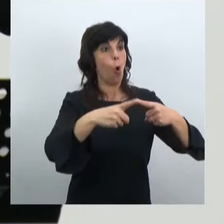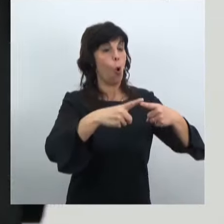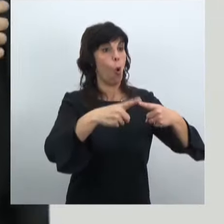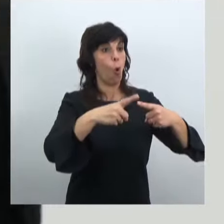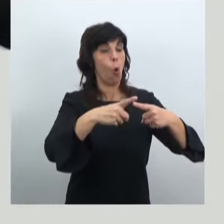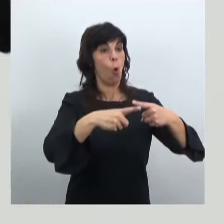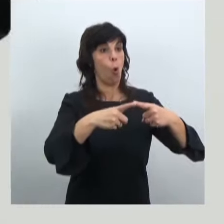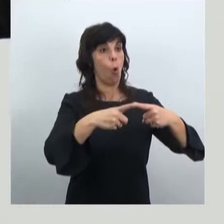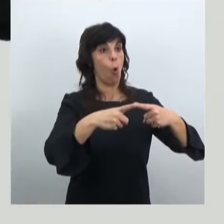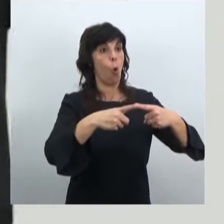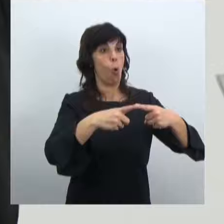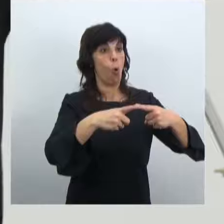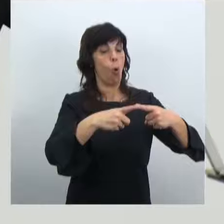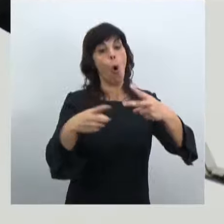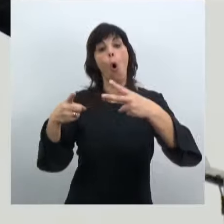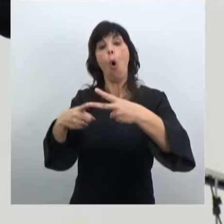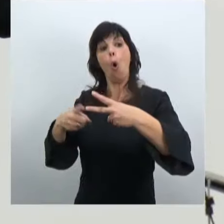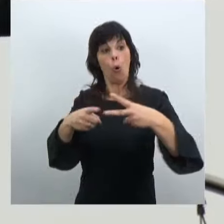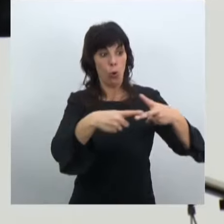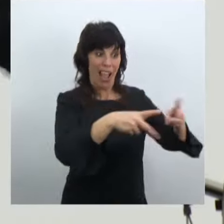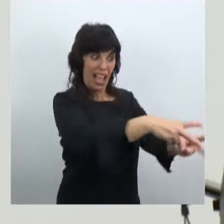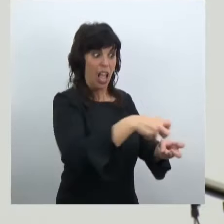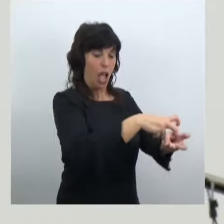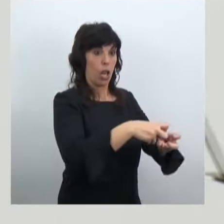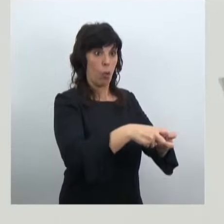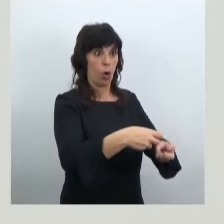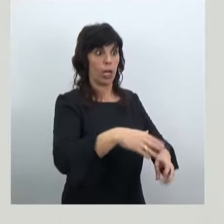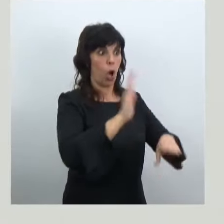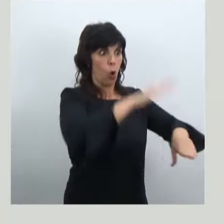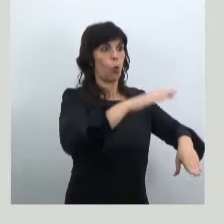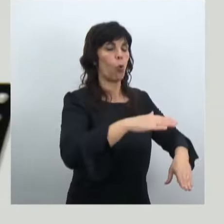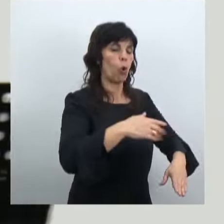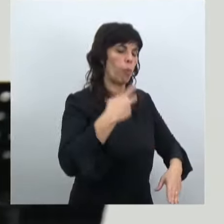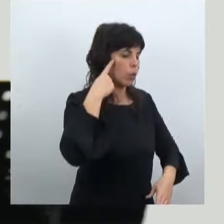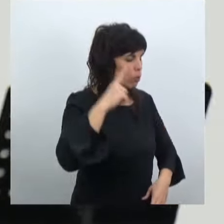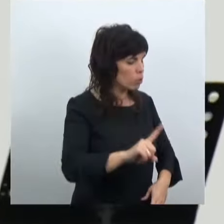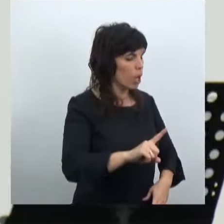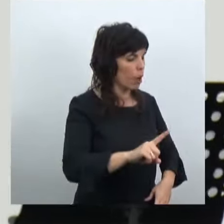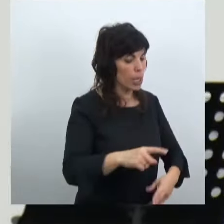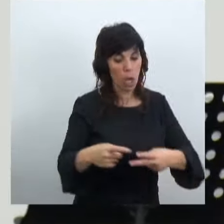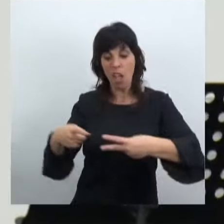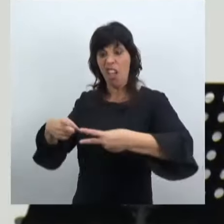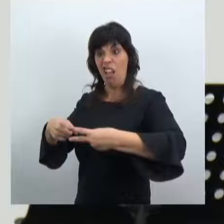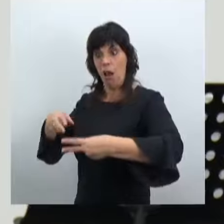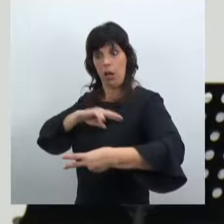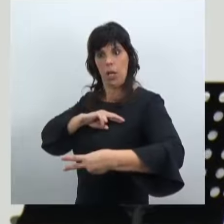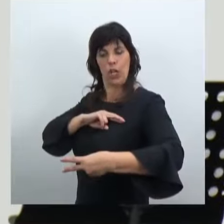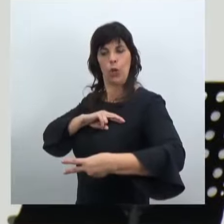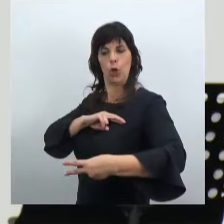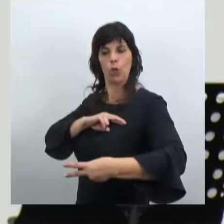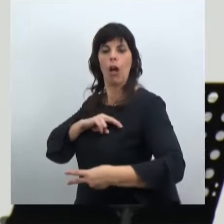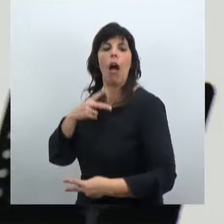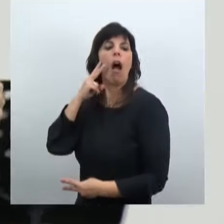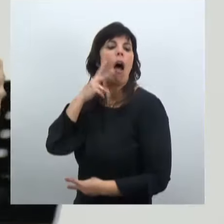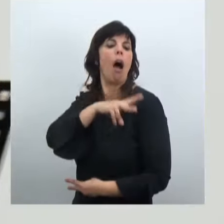el otro ora y está culpando a otros. ¿Sabes cuando tú reconoces tu culpa? Cuando estás bajo la luz de la presencia de